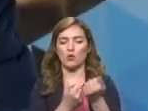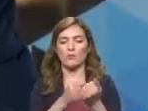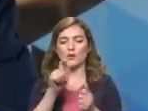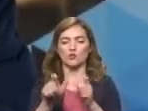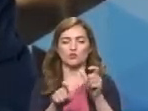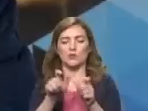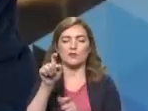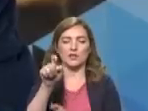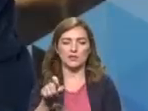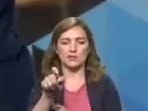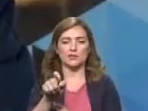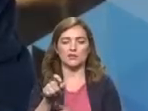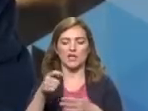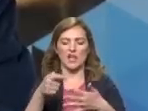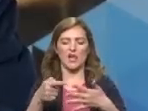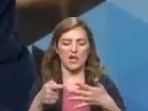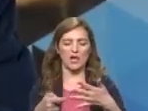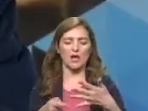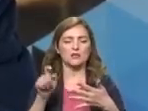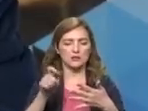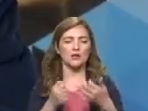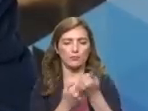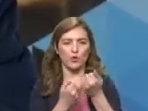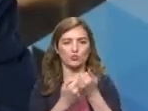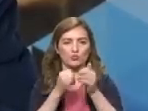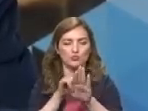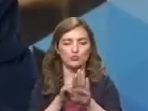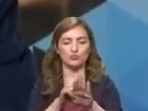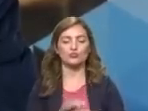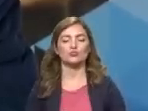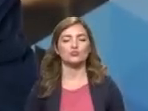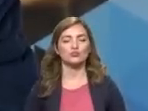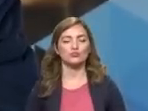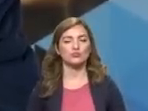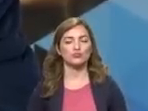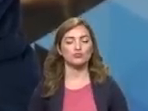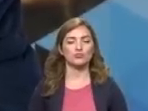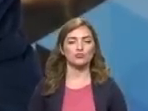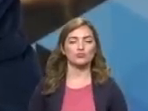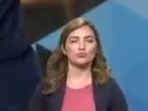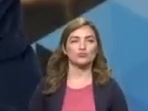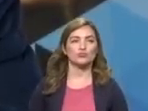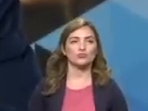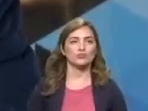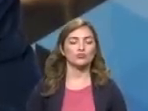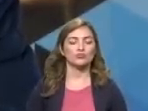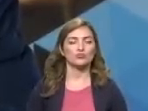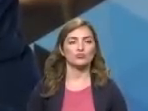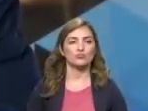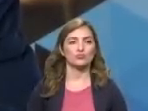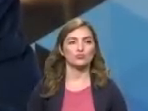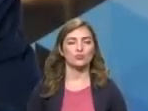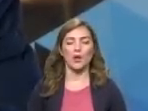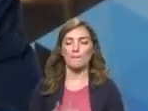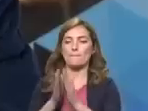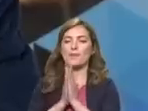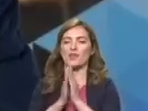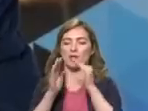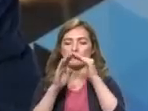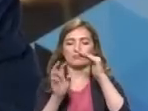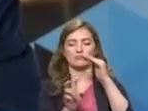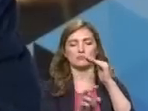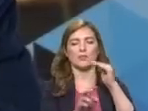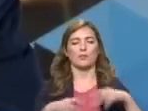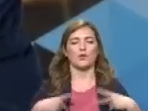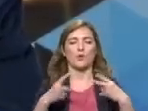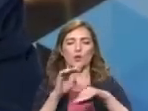siguen teniendo sus necesidades y tienen igual derechos como solicitantes de asilo y